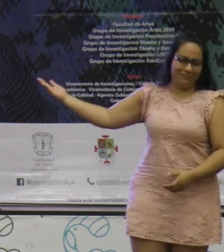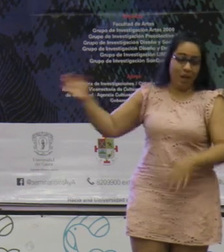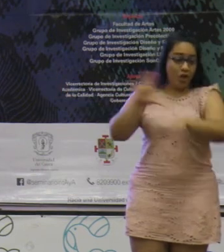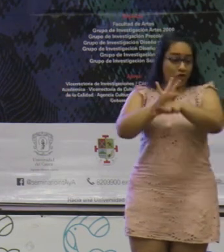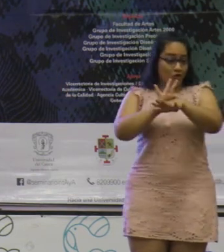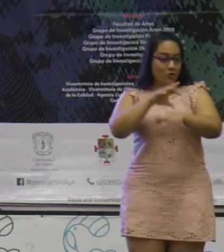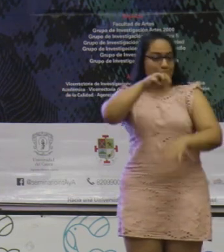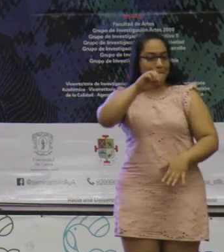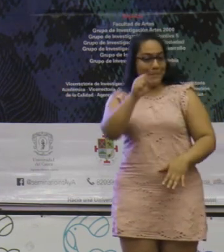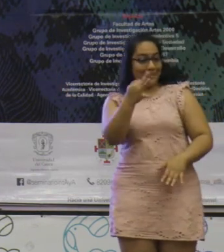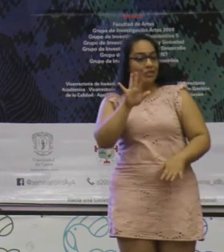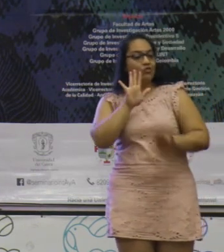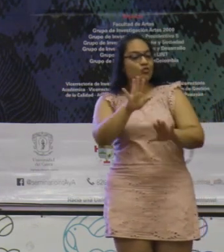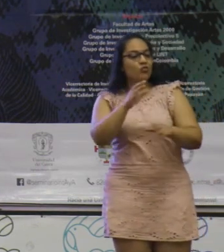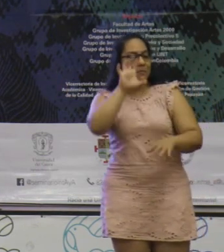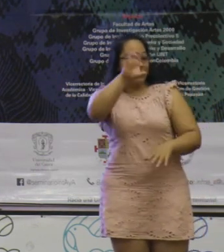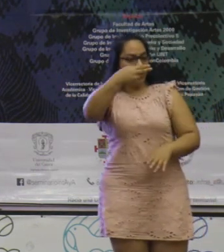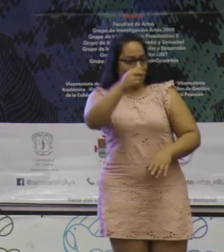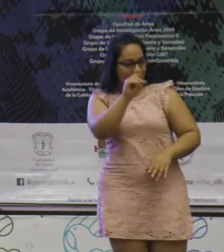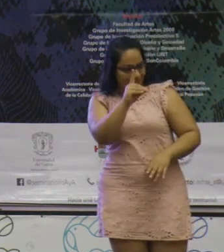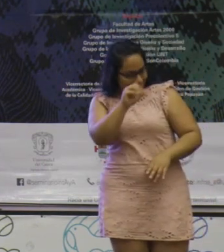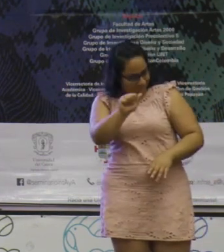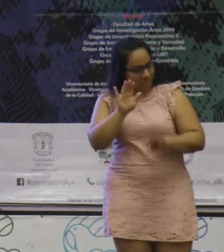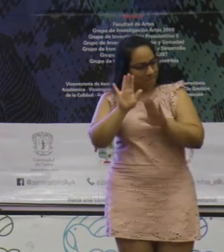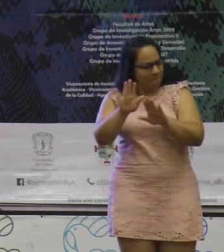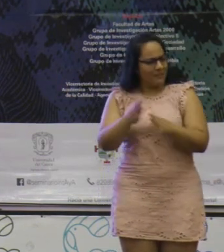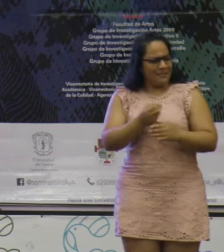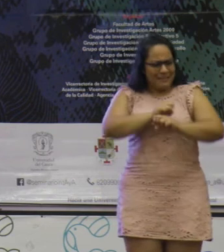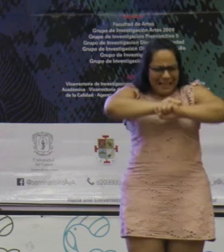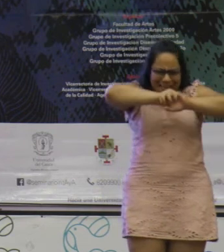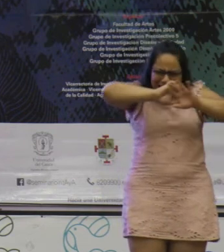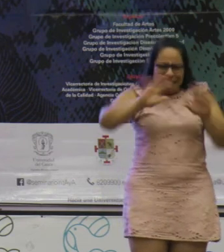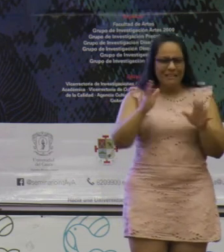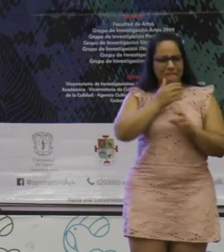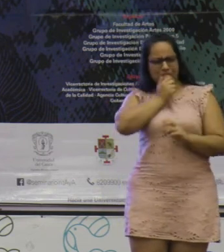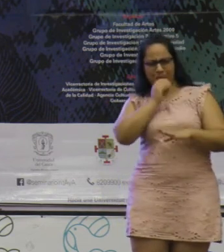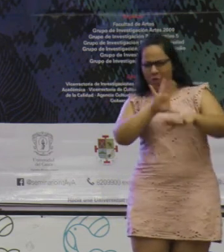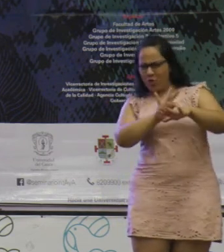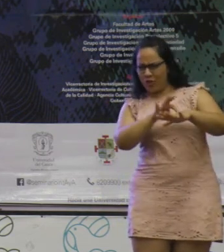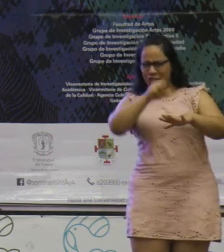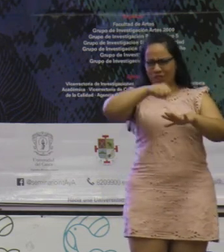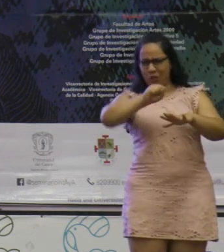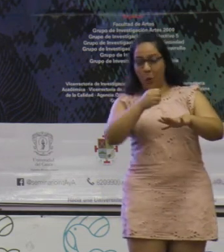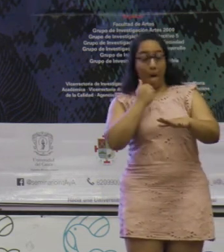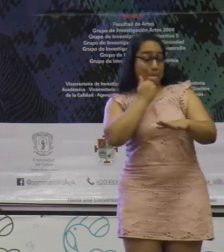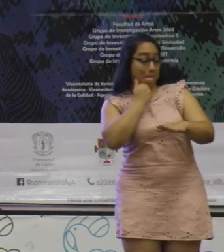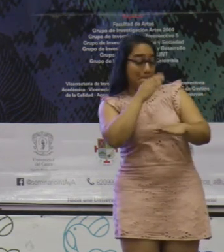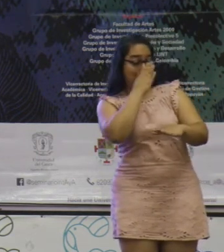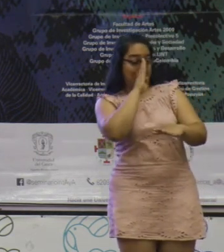Van Der es un doctor holandés, él no ilustró, sino que hizo esto. No es muy claro si finalmente él era doctor o no, no era muy